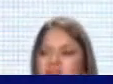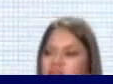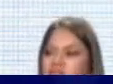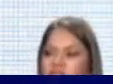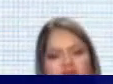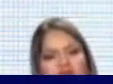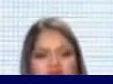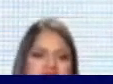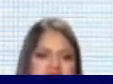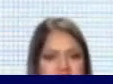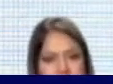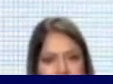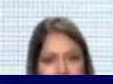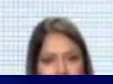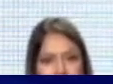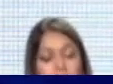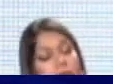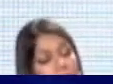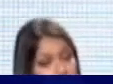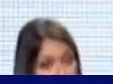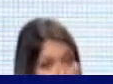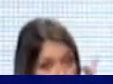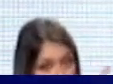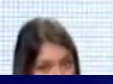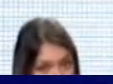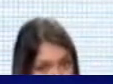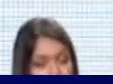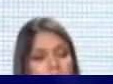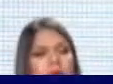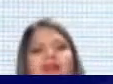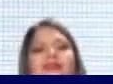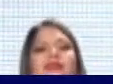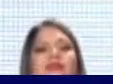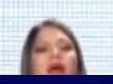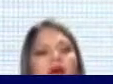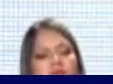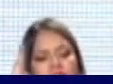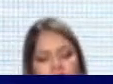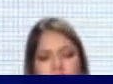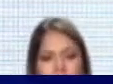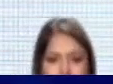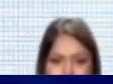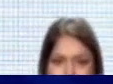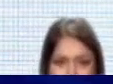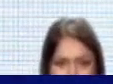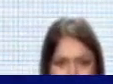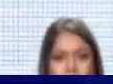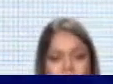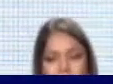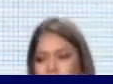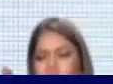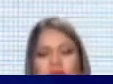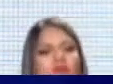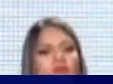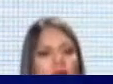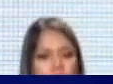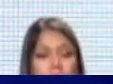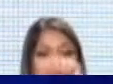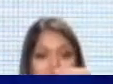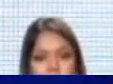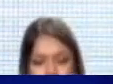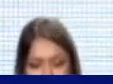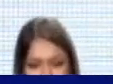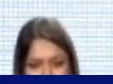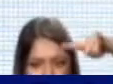consiste en varios puntos. Primero, militarización de las fronteras, pero con tecnología, con un sistema de drones, con